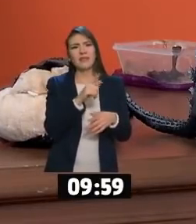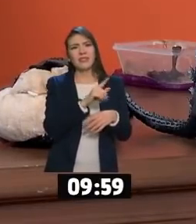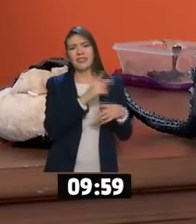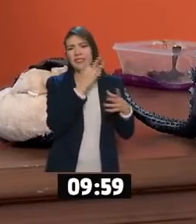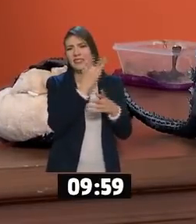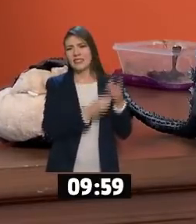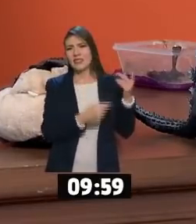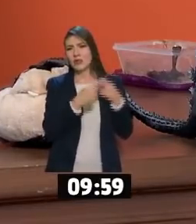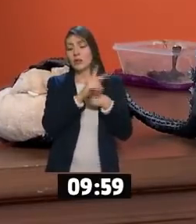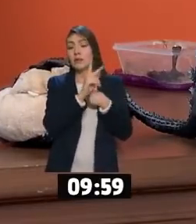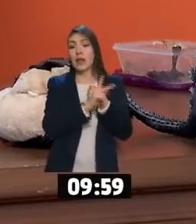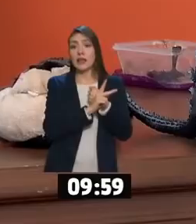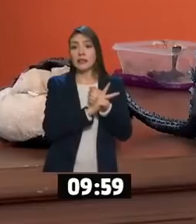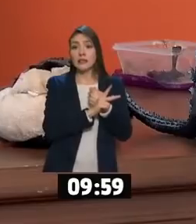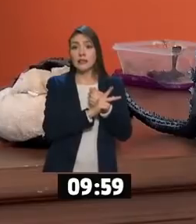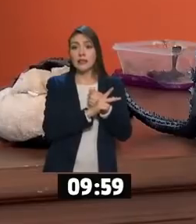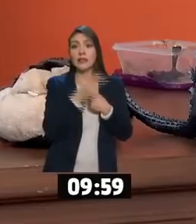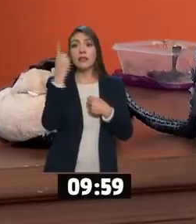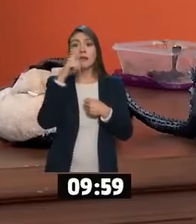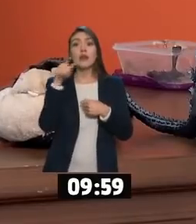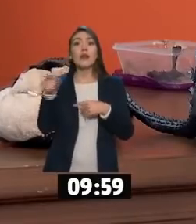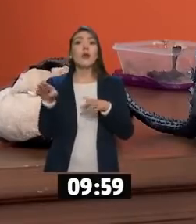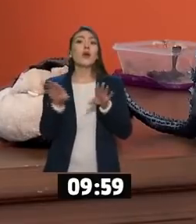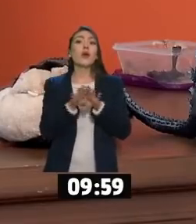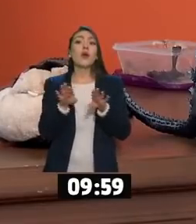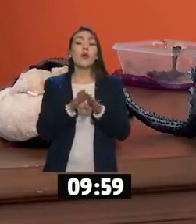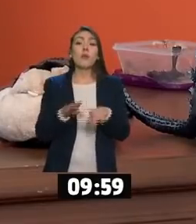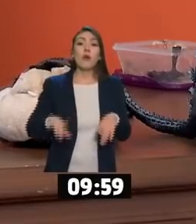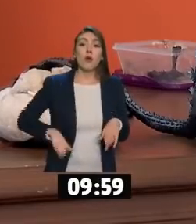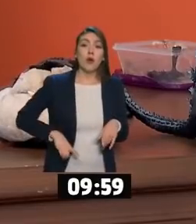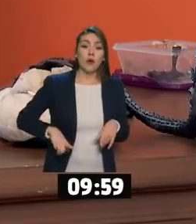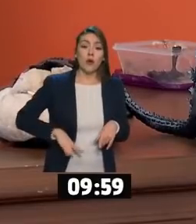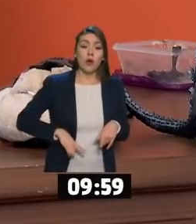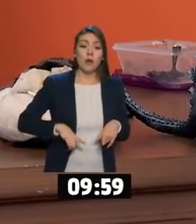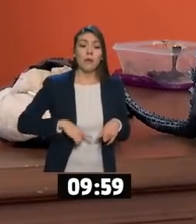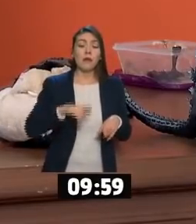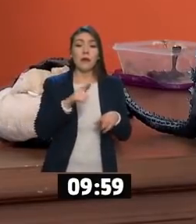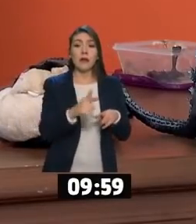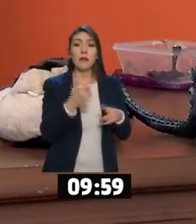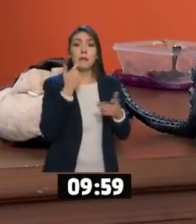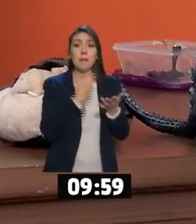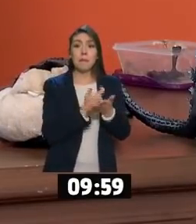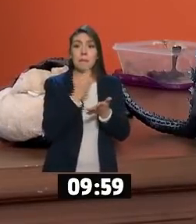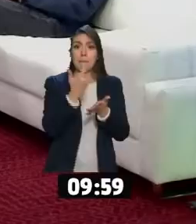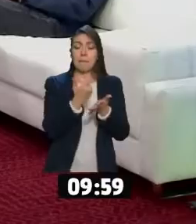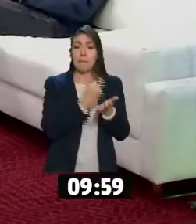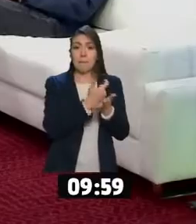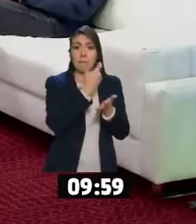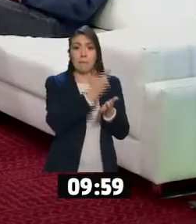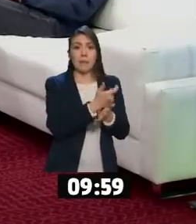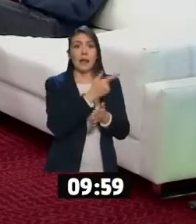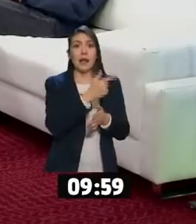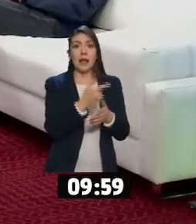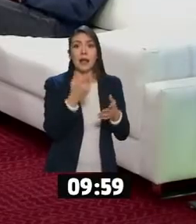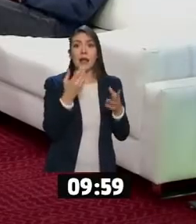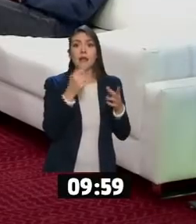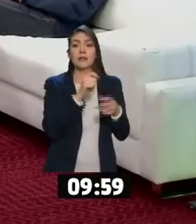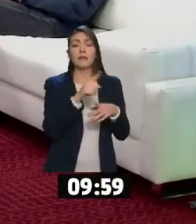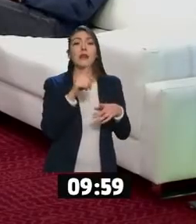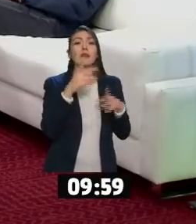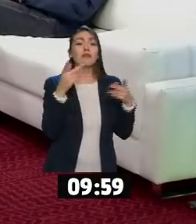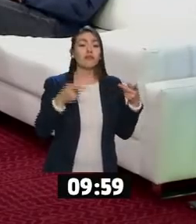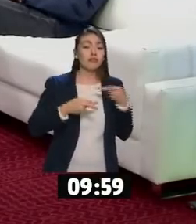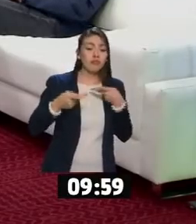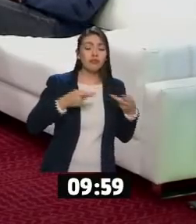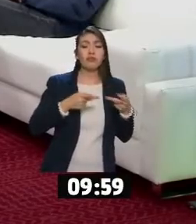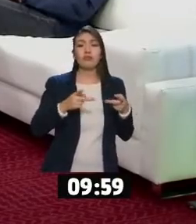entrenamiento, ellos tienen que pagarle. No, pero espéreme. Tampoco viven tan mal los atletas chinos. No. Porque